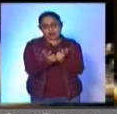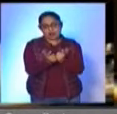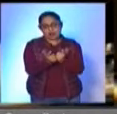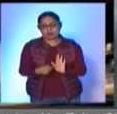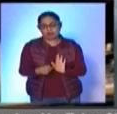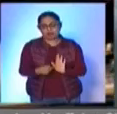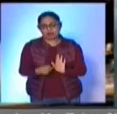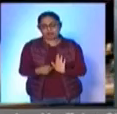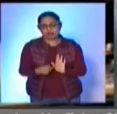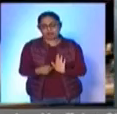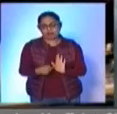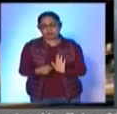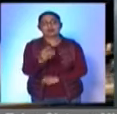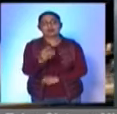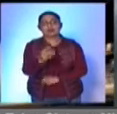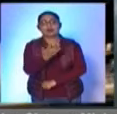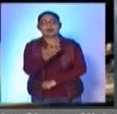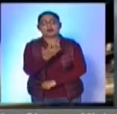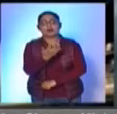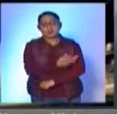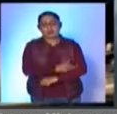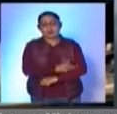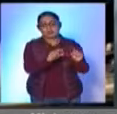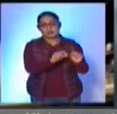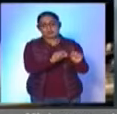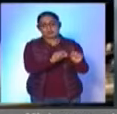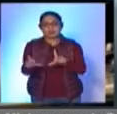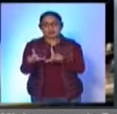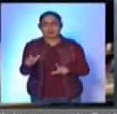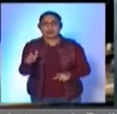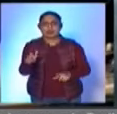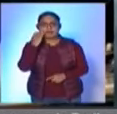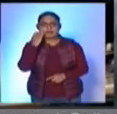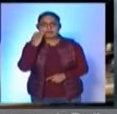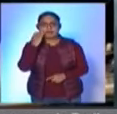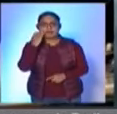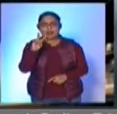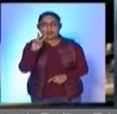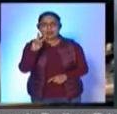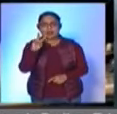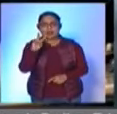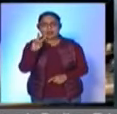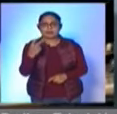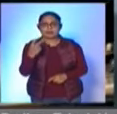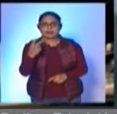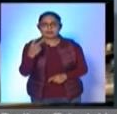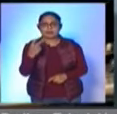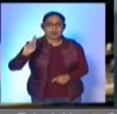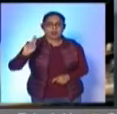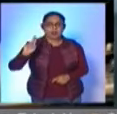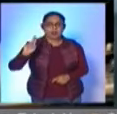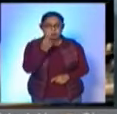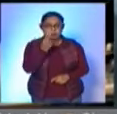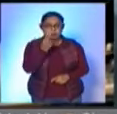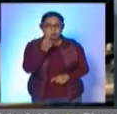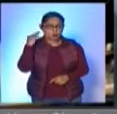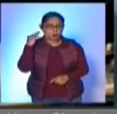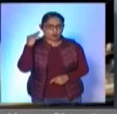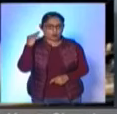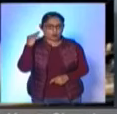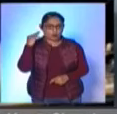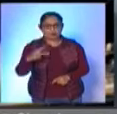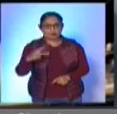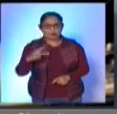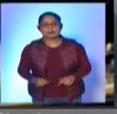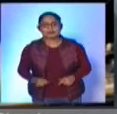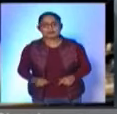jueves a las 5 de la tarde a través de la página de Face Live del Centro Cultural de la UNAM Morelia. Guadalupe